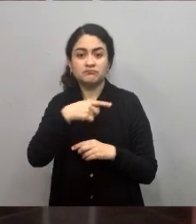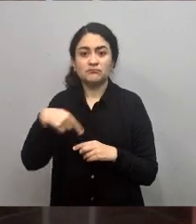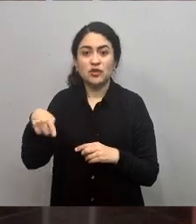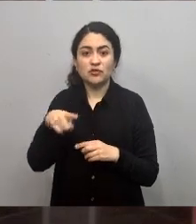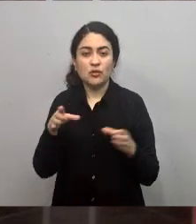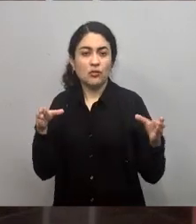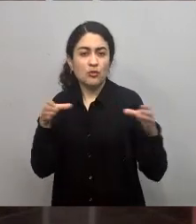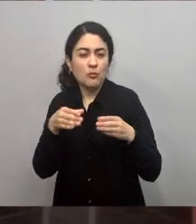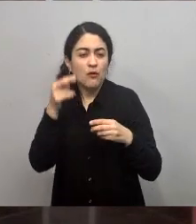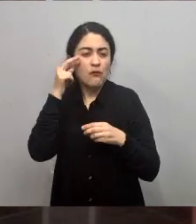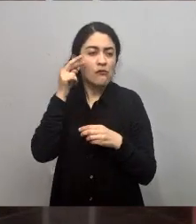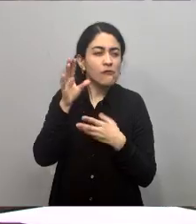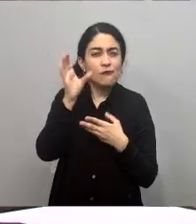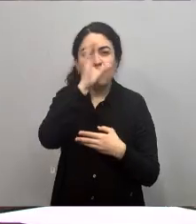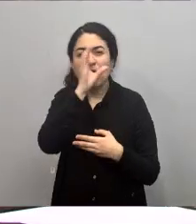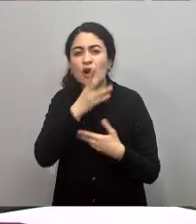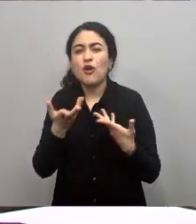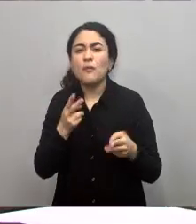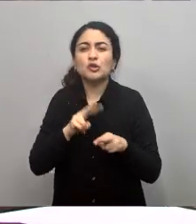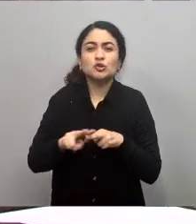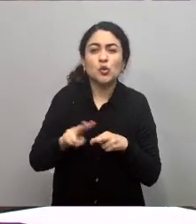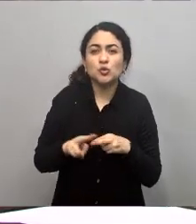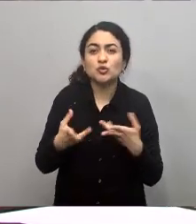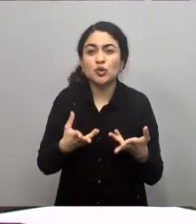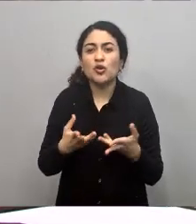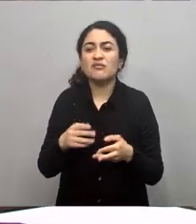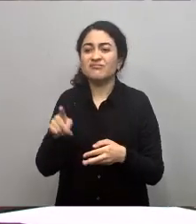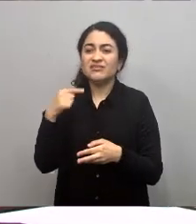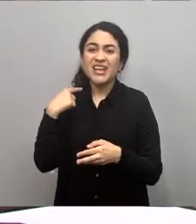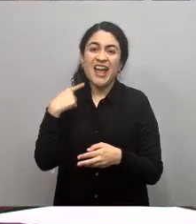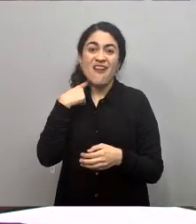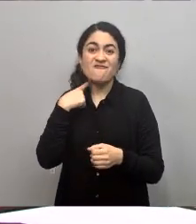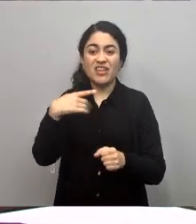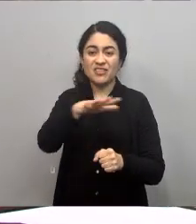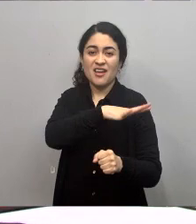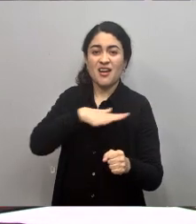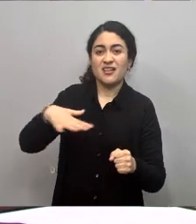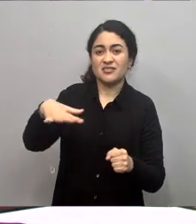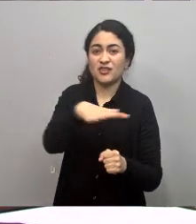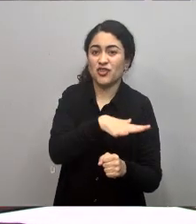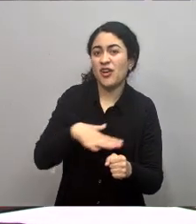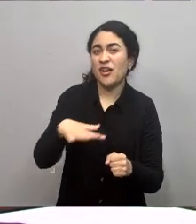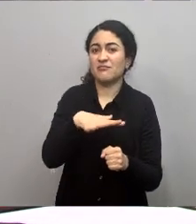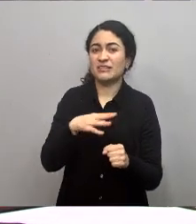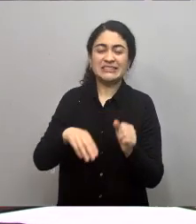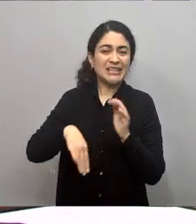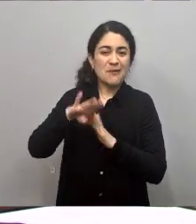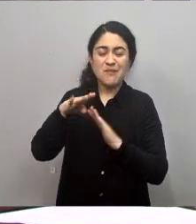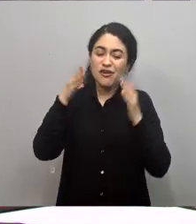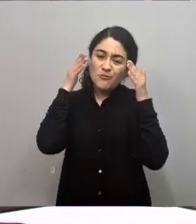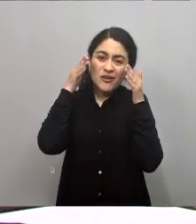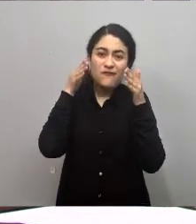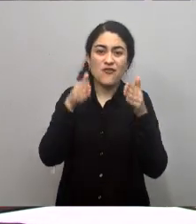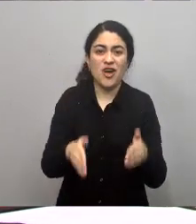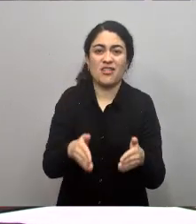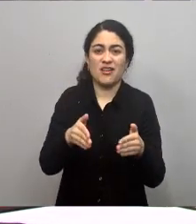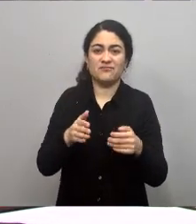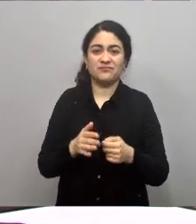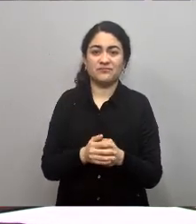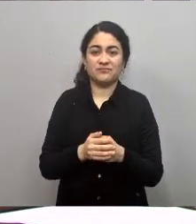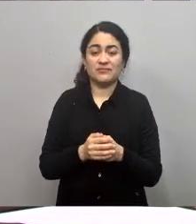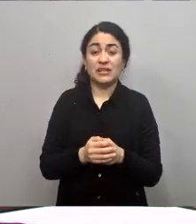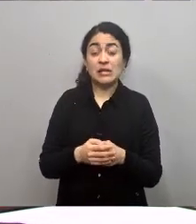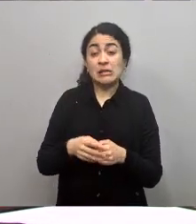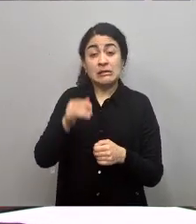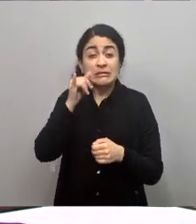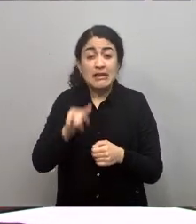en buscar una solución a la problemática que afecta esta zona, pero de manera ya más aterrizada. Porque, a ver, siempre